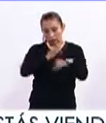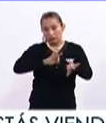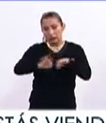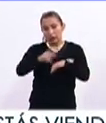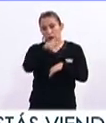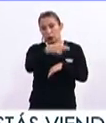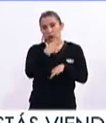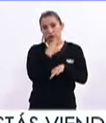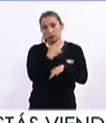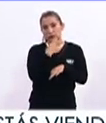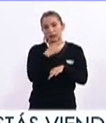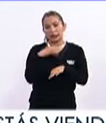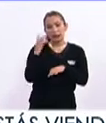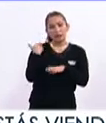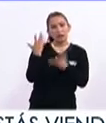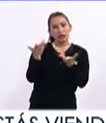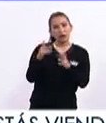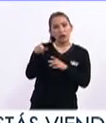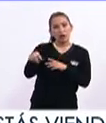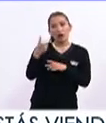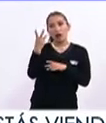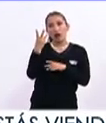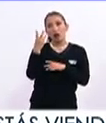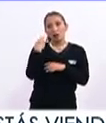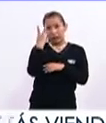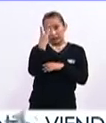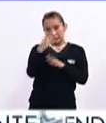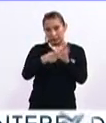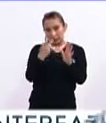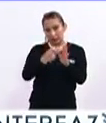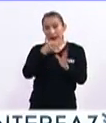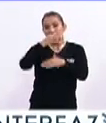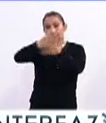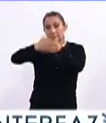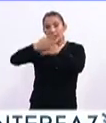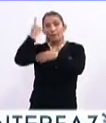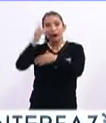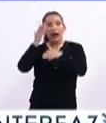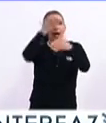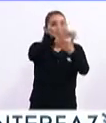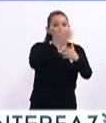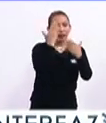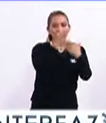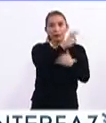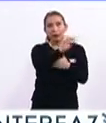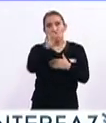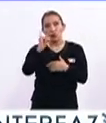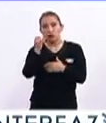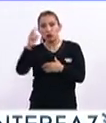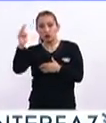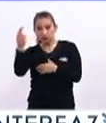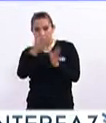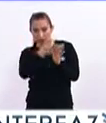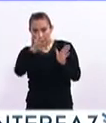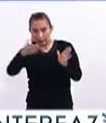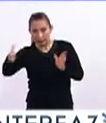con él, y ha atendido básicamente a 3 convocatorias de ingreso a la licenciatura, la de febrero, la de junio y la de